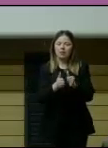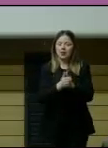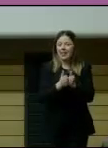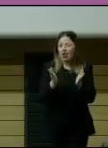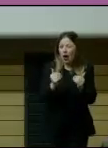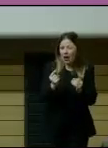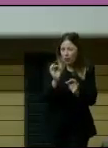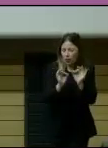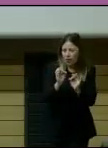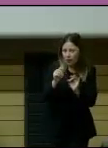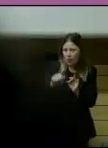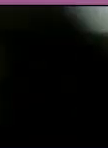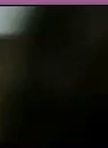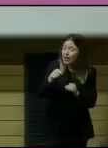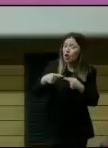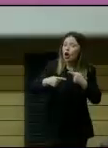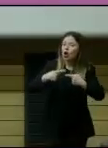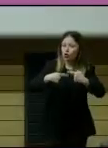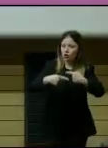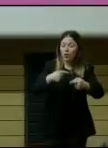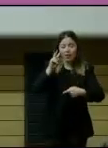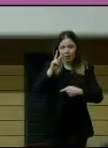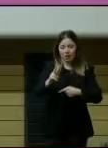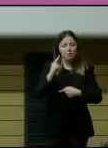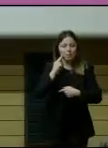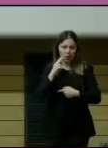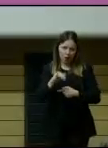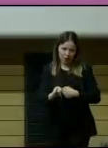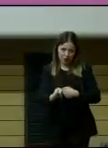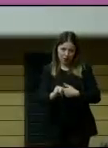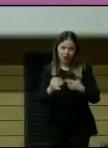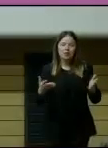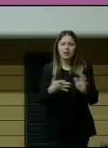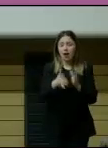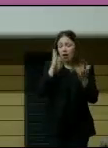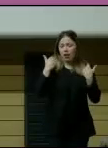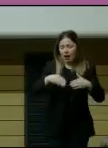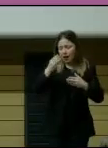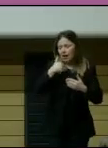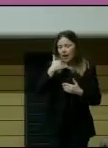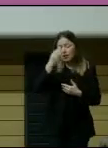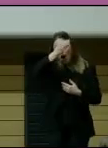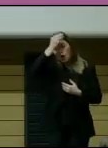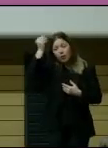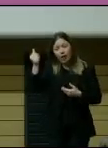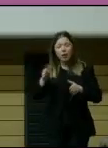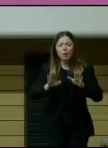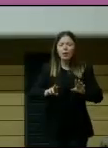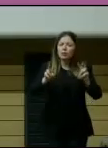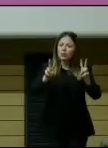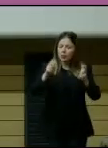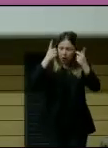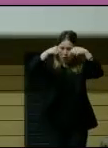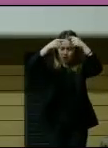va, nada. Pero eso sí que son unas consecuencias y tenemos que ver. Creo que ahora ya ha pasado bastante a la historia, pero sí que es un aspecto que